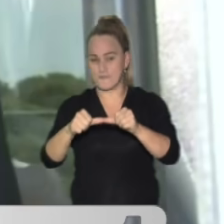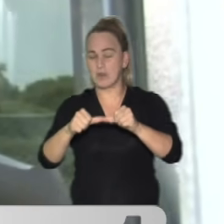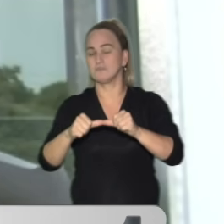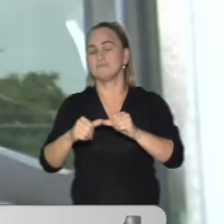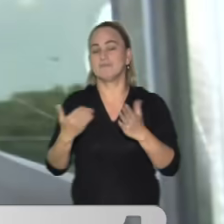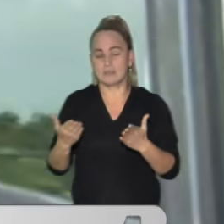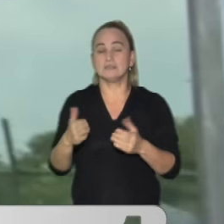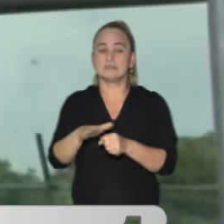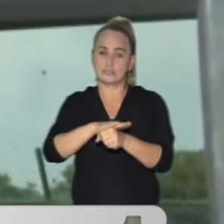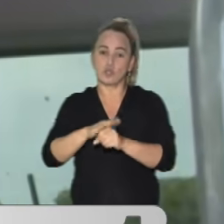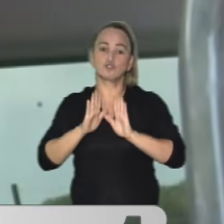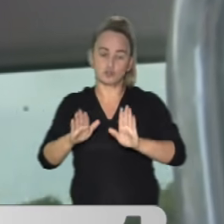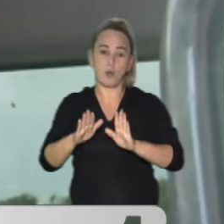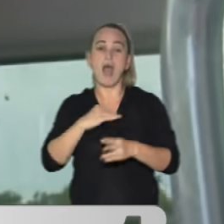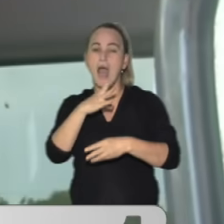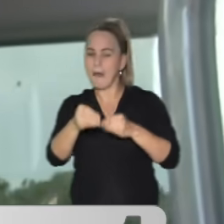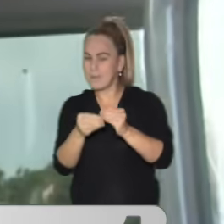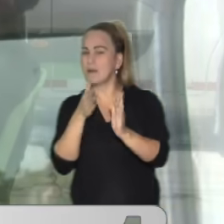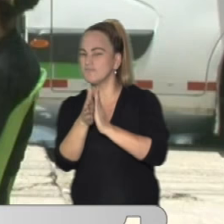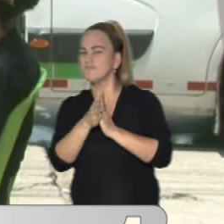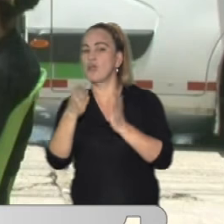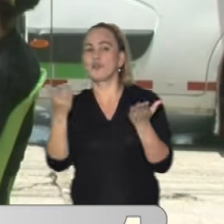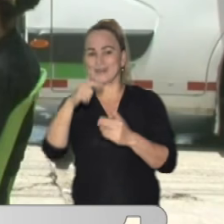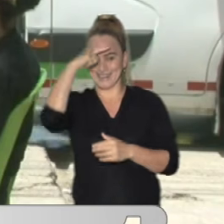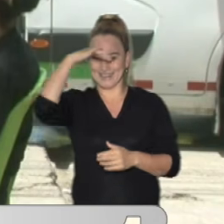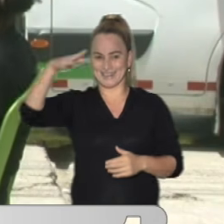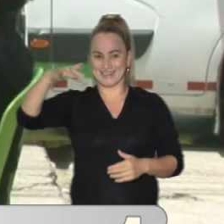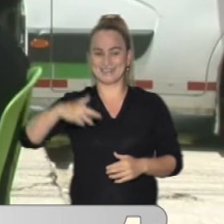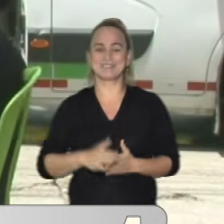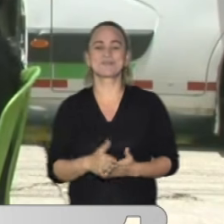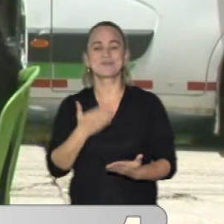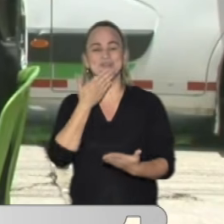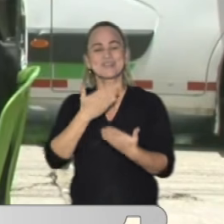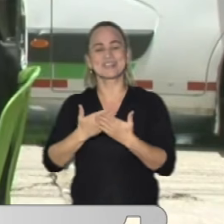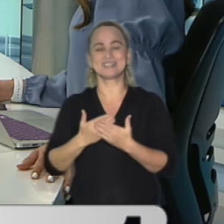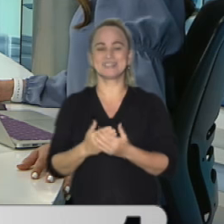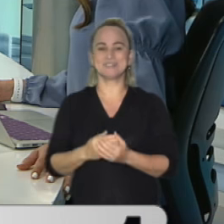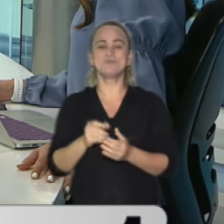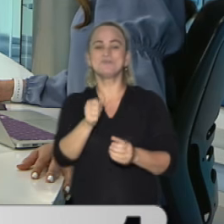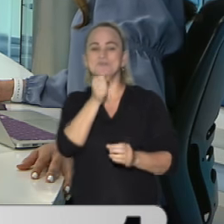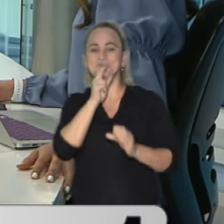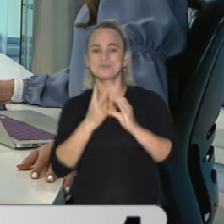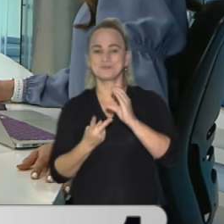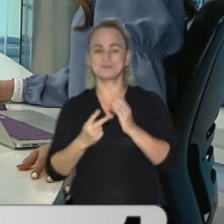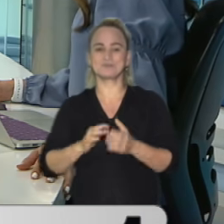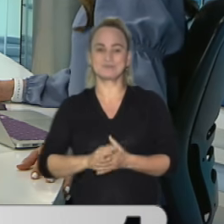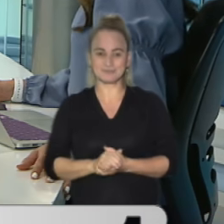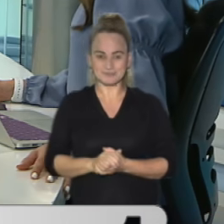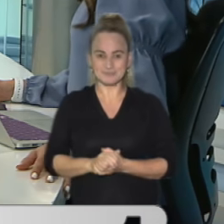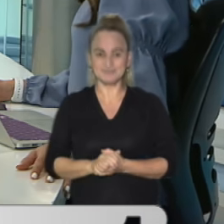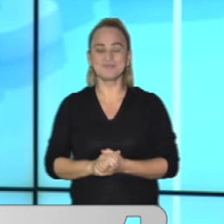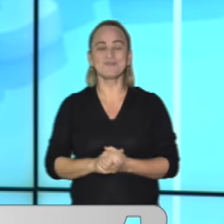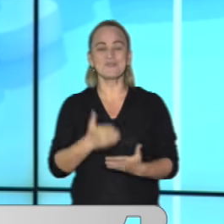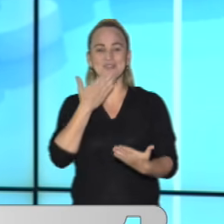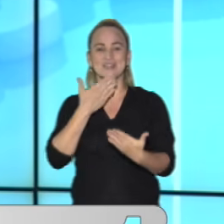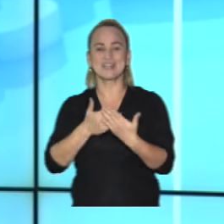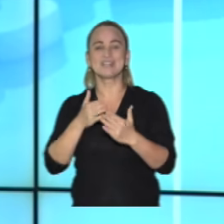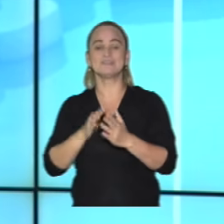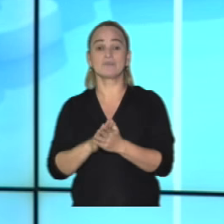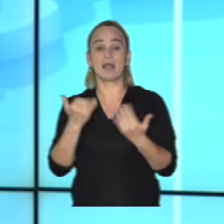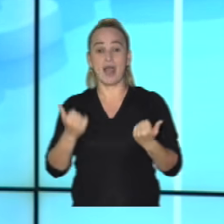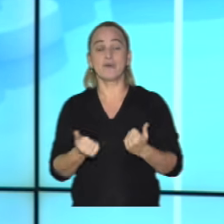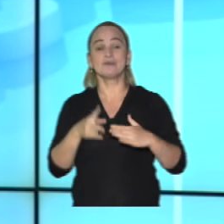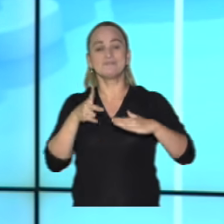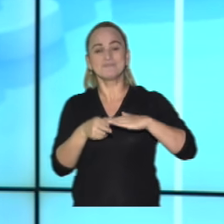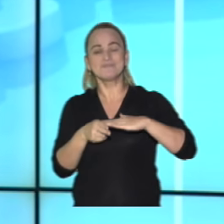más adelante vendremos con más detalles desde Cartagena. Evelyn Díaz, Noticentro 1, CMI. Así es, Evelyn, muchas gracias. Con